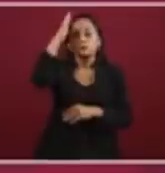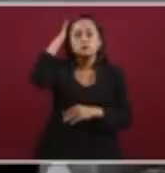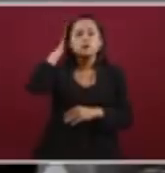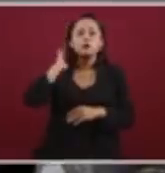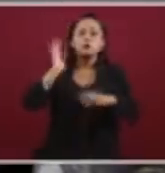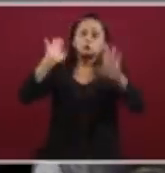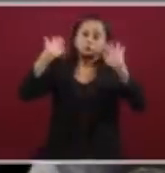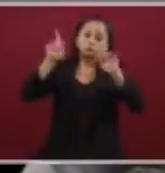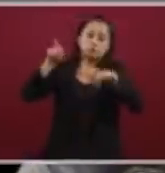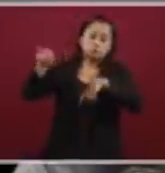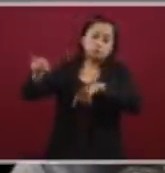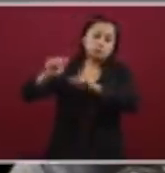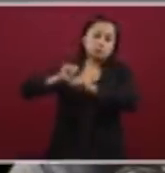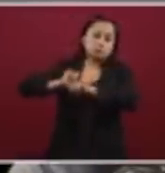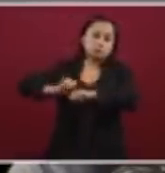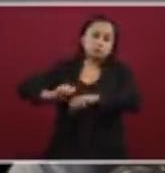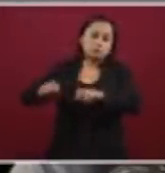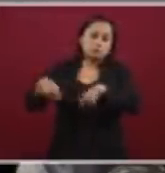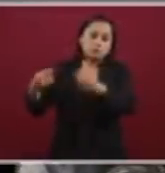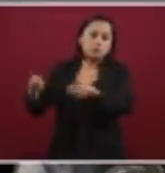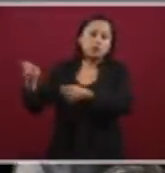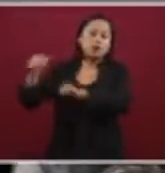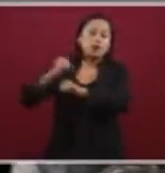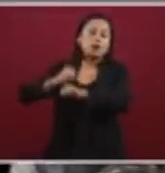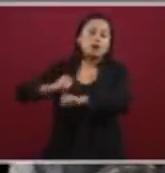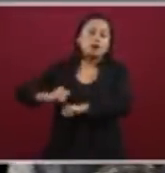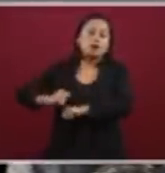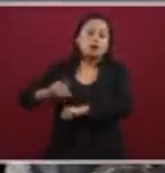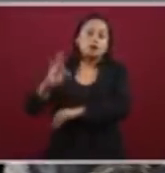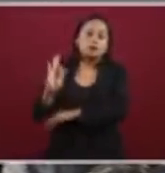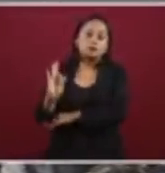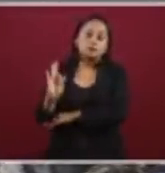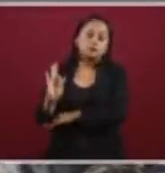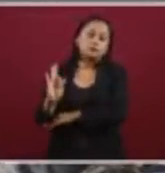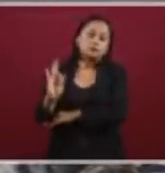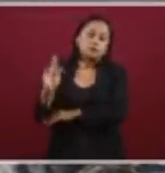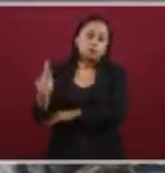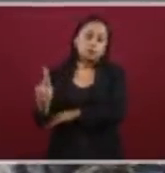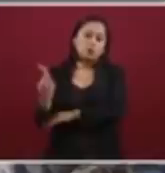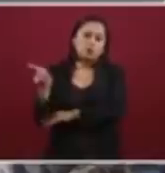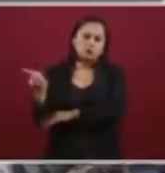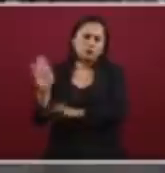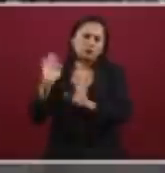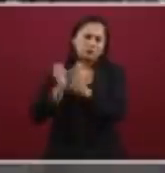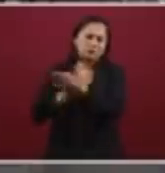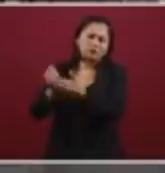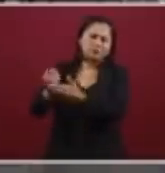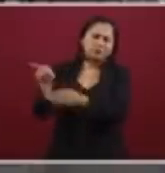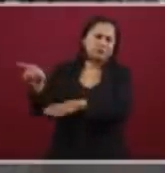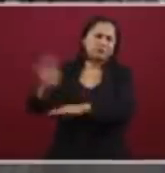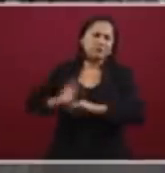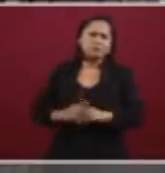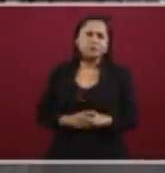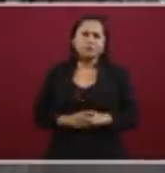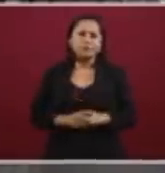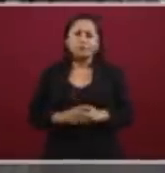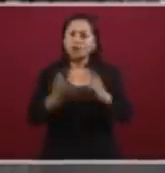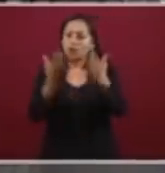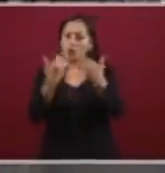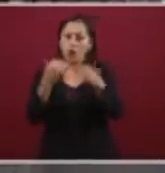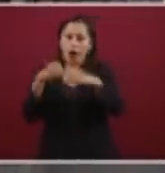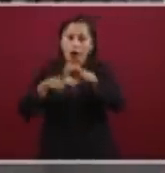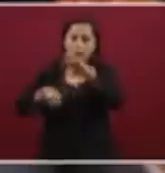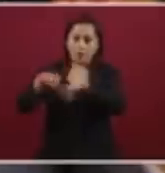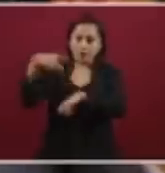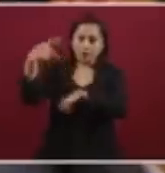oficina la secretaría de la función pública que ellos determinen invitación nos a la empresa